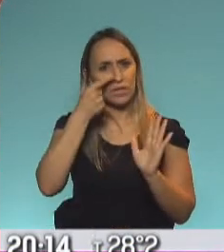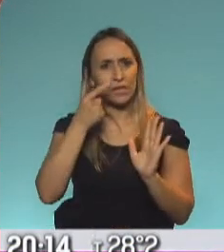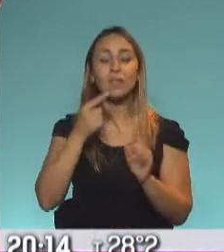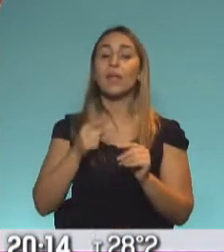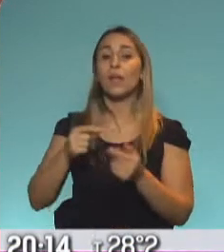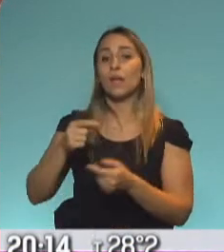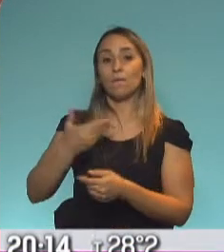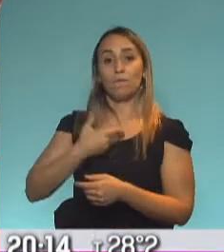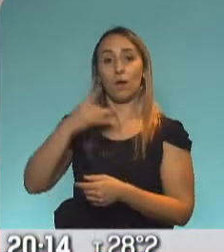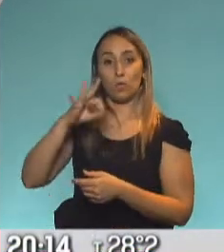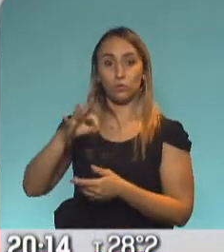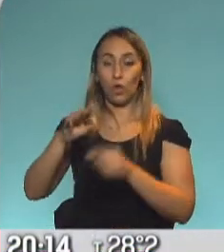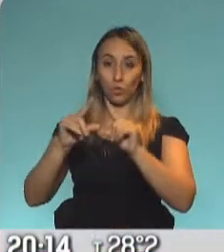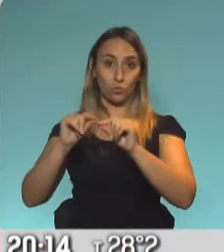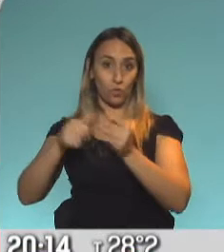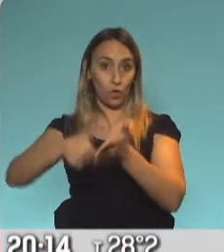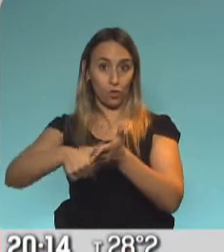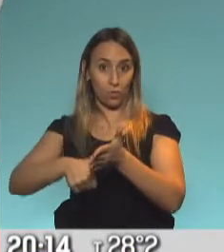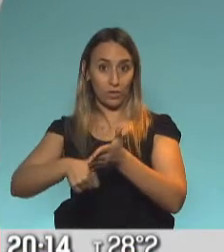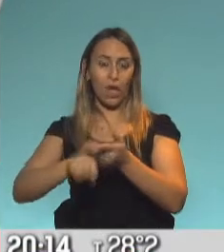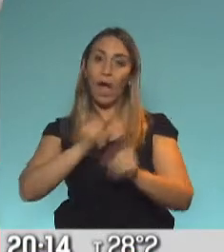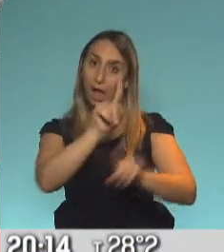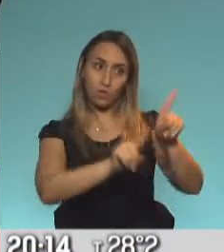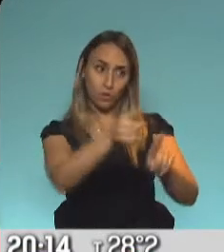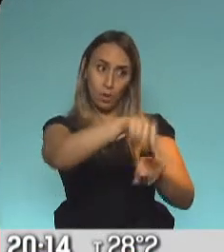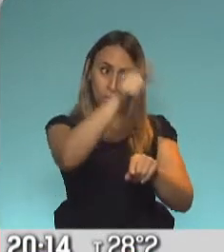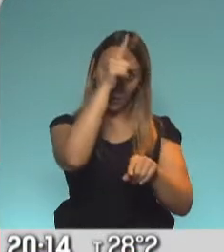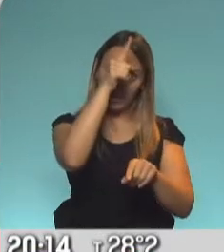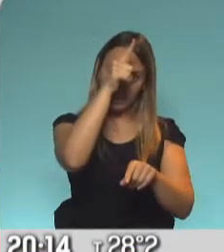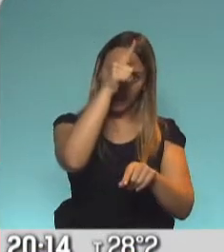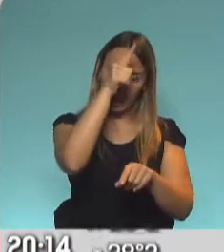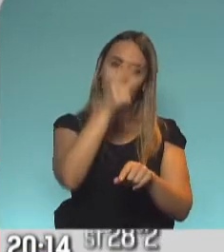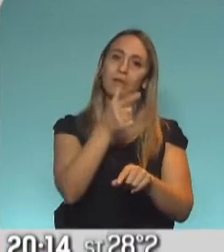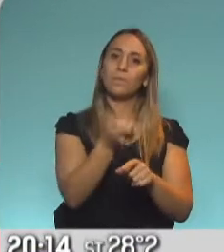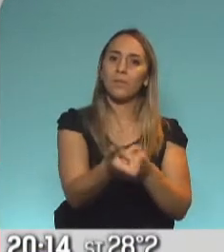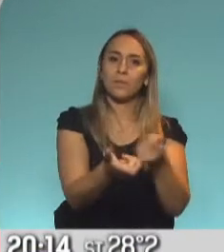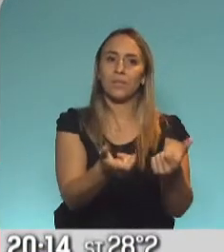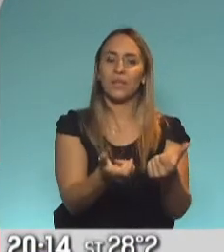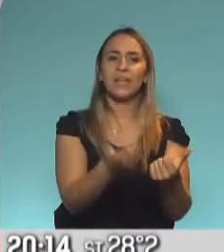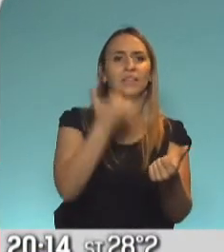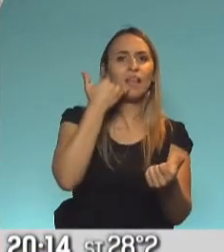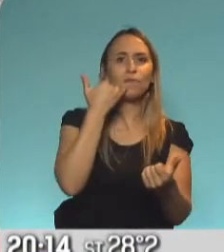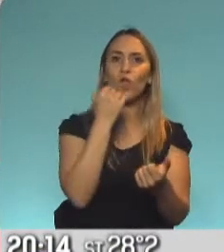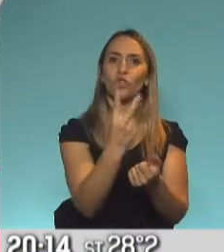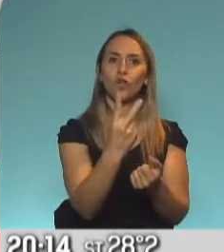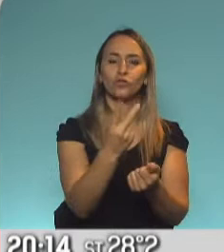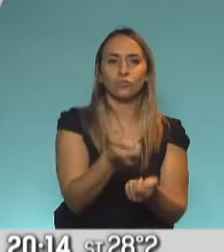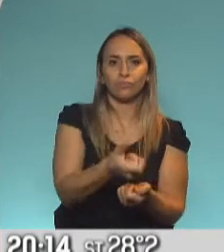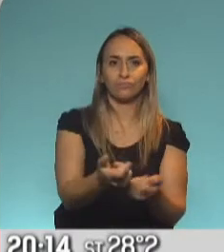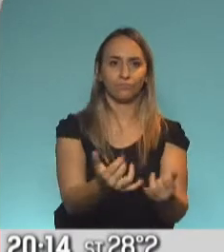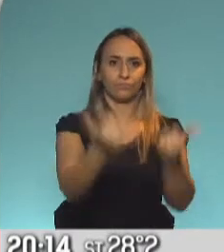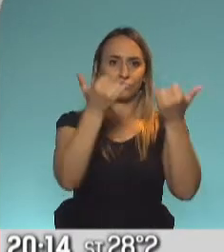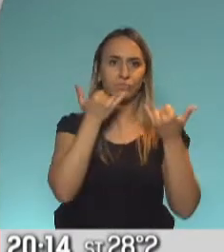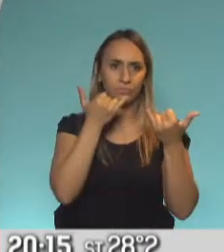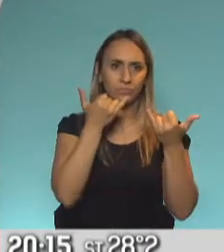Facundo Astudillo, hubo oficiales de la policía que sacaron 2 líneas de teléfono. Entonces van a rastrear esas líneas de teléfono.